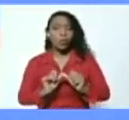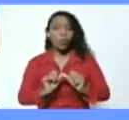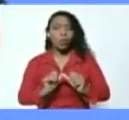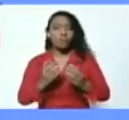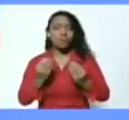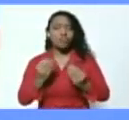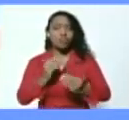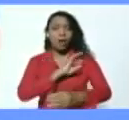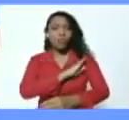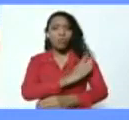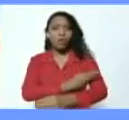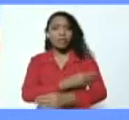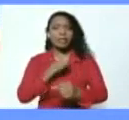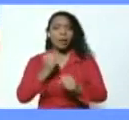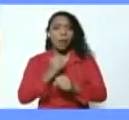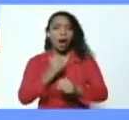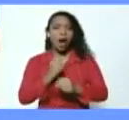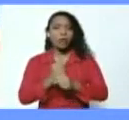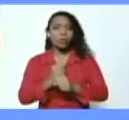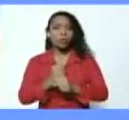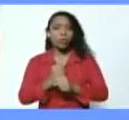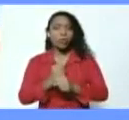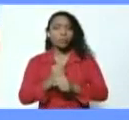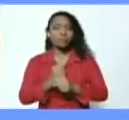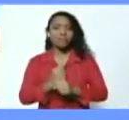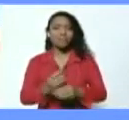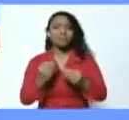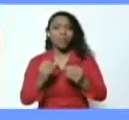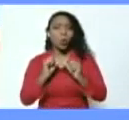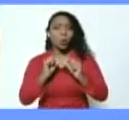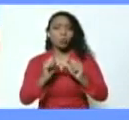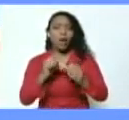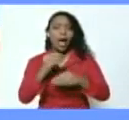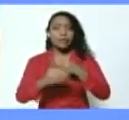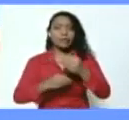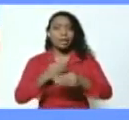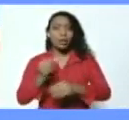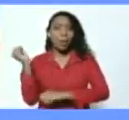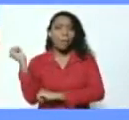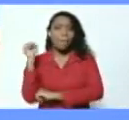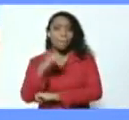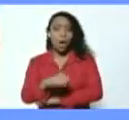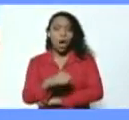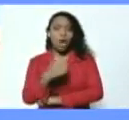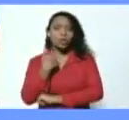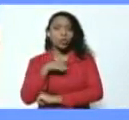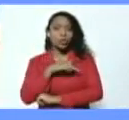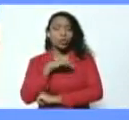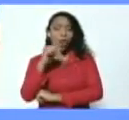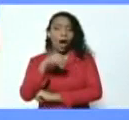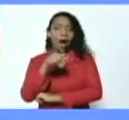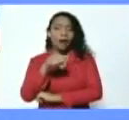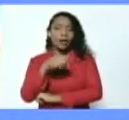fuerza trabajando precisamente para seguirlos derrotando. Y nosotros aquí en nuestro continente lo